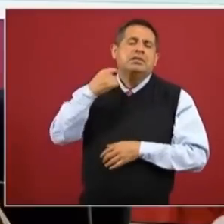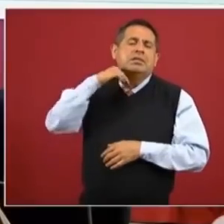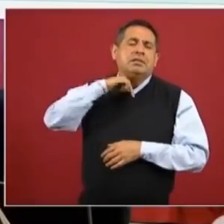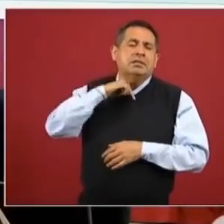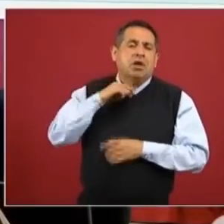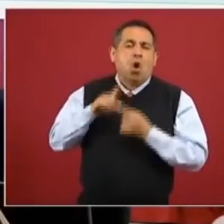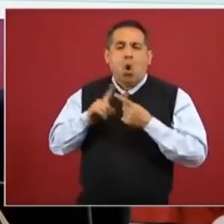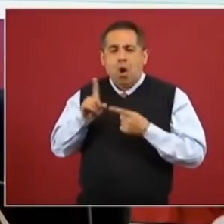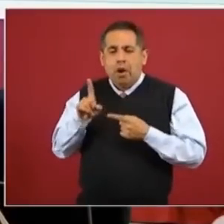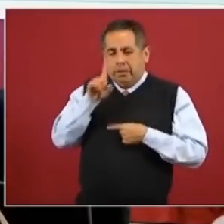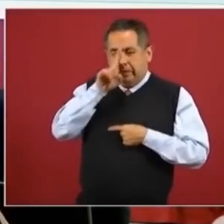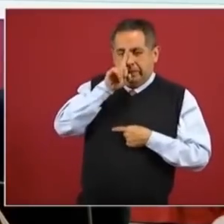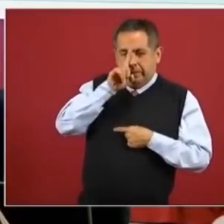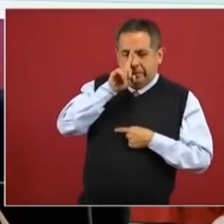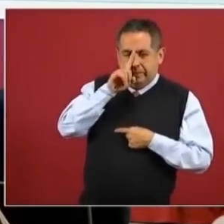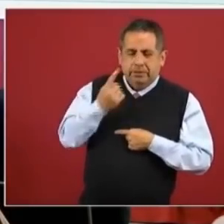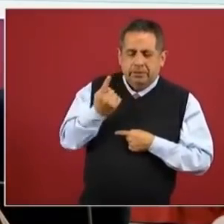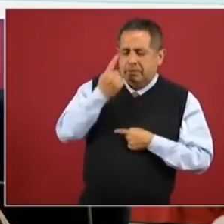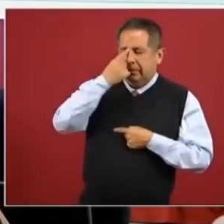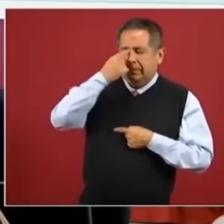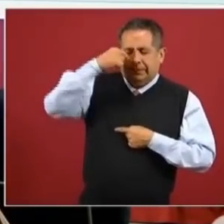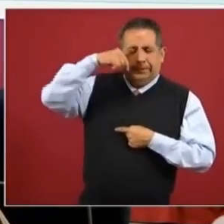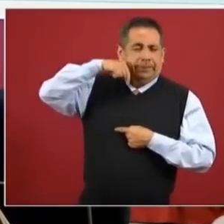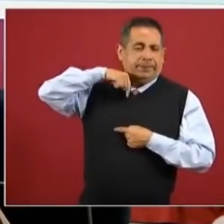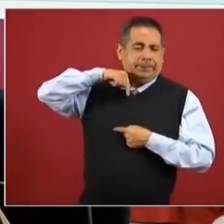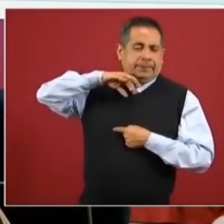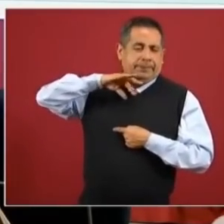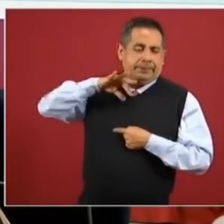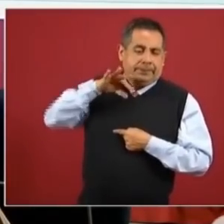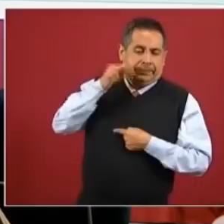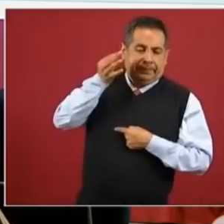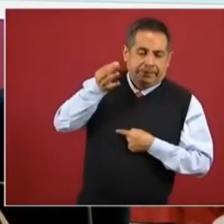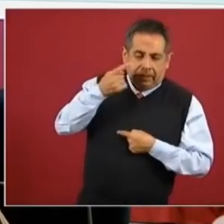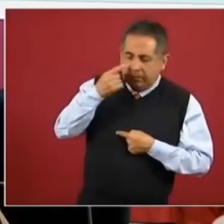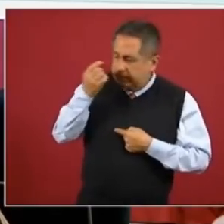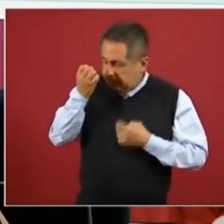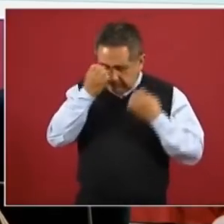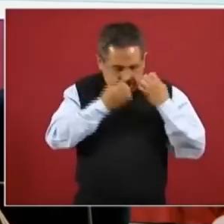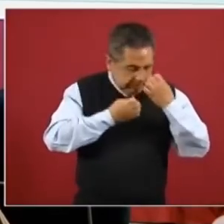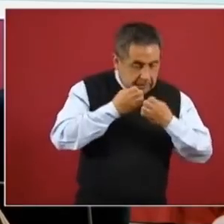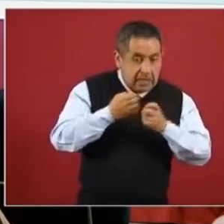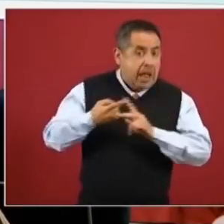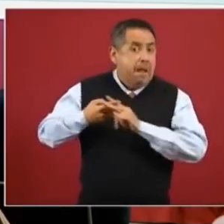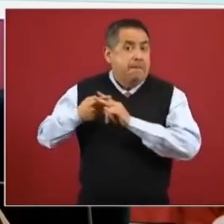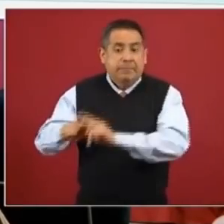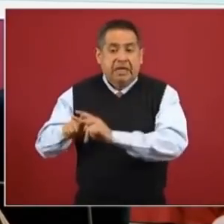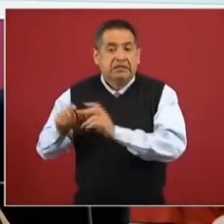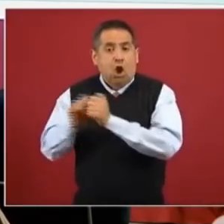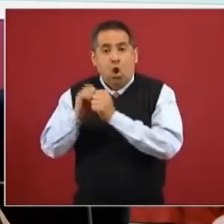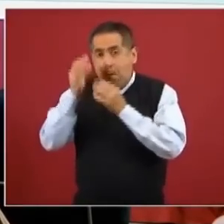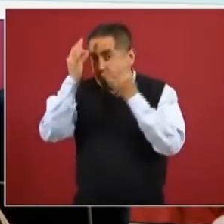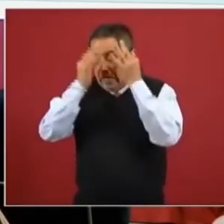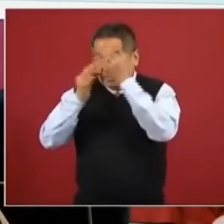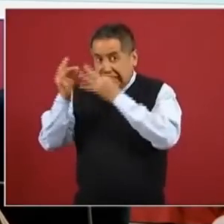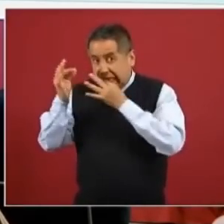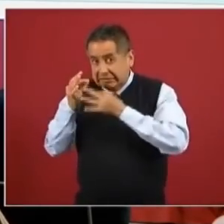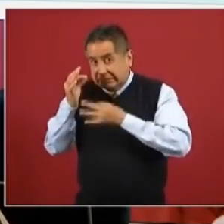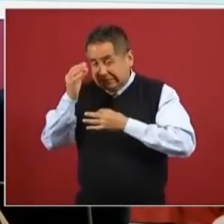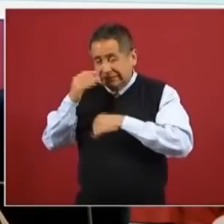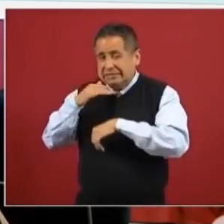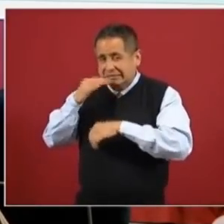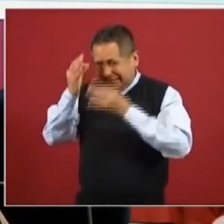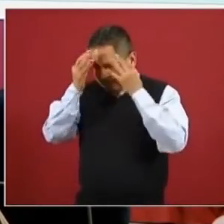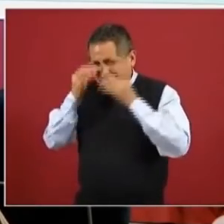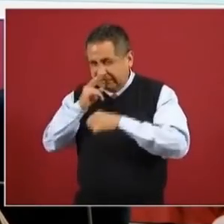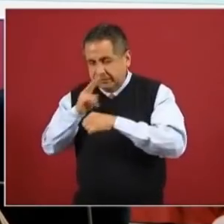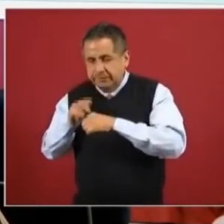en la nariz o en la faringe, a partir de que la persona, el niño, presentó las manchitas. Esto es bien importante. Si yo me